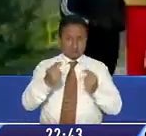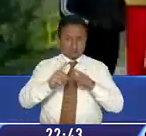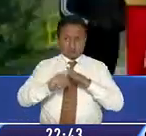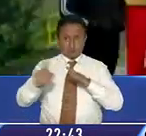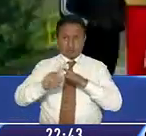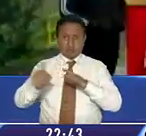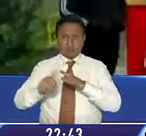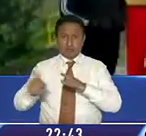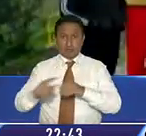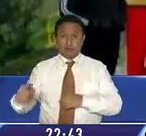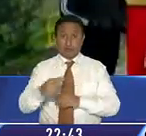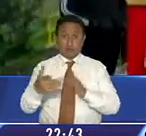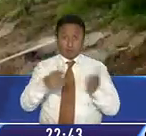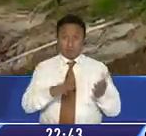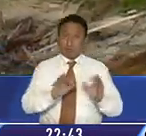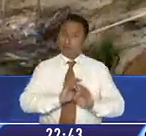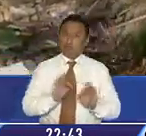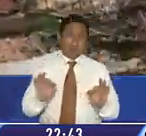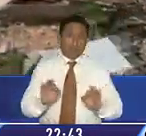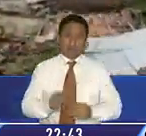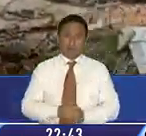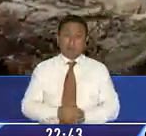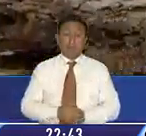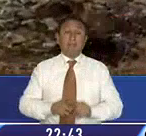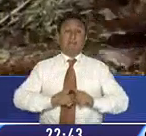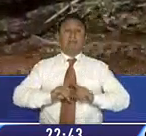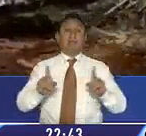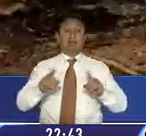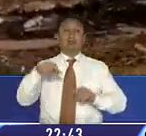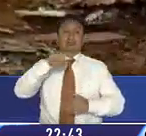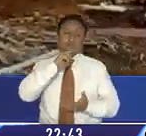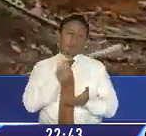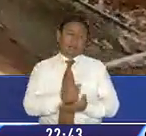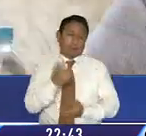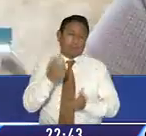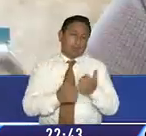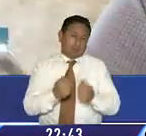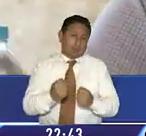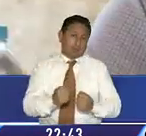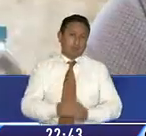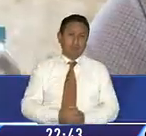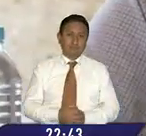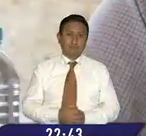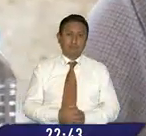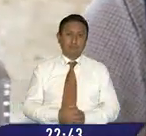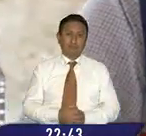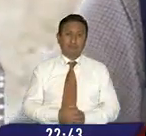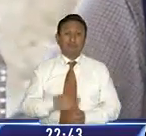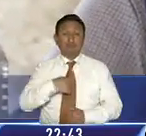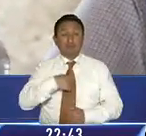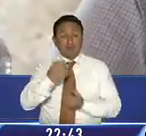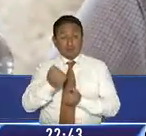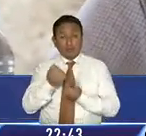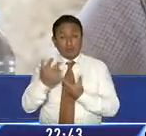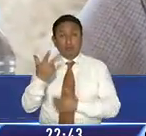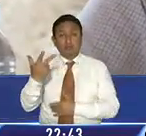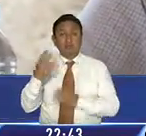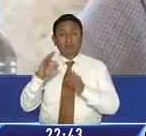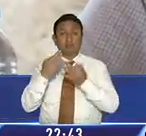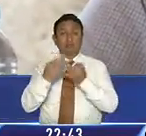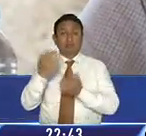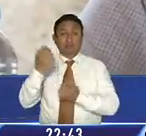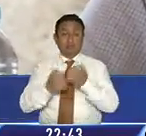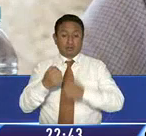zona y se evitó pérdidas humanas. Sin embargo, hay afectaciones considerables. Le reporto que tenemos 3 familias